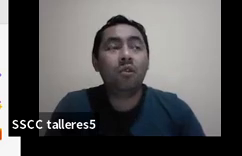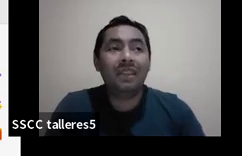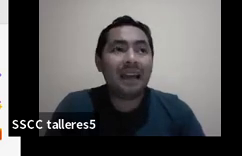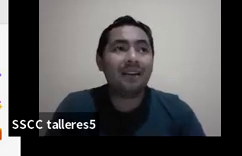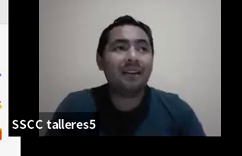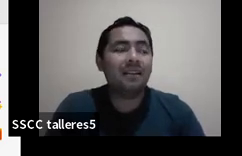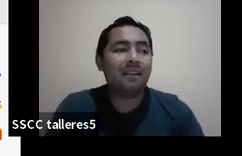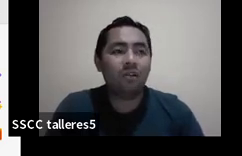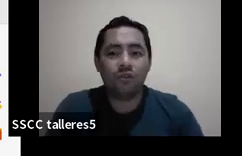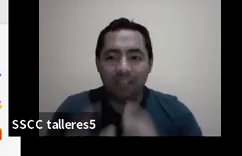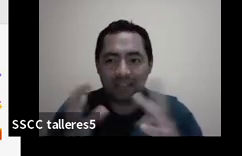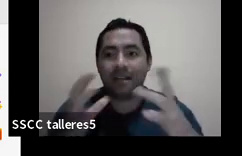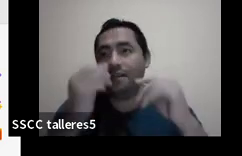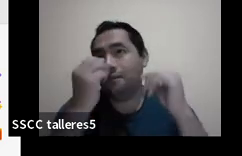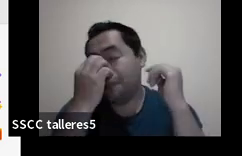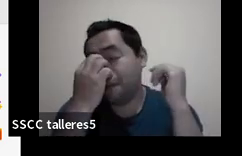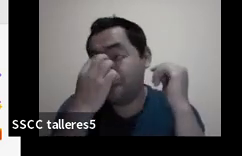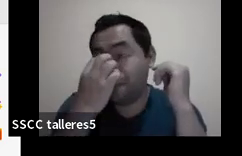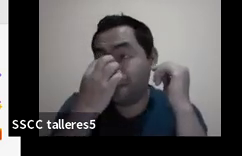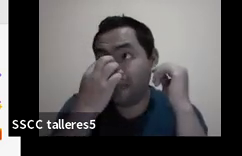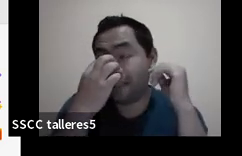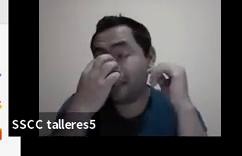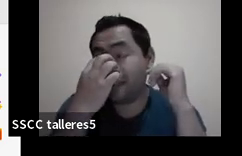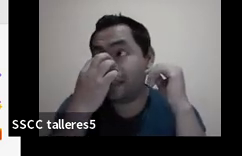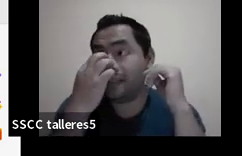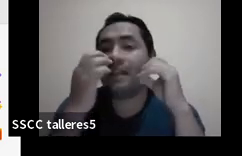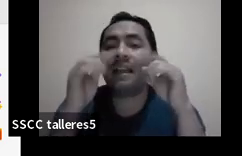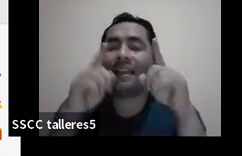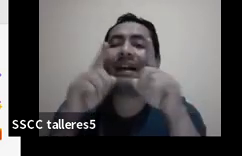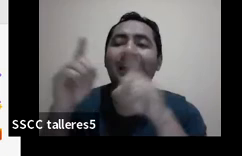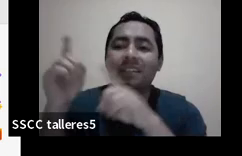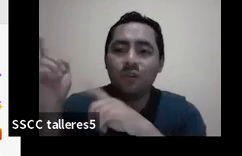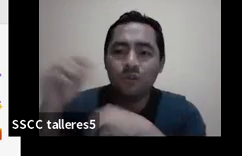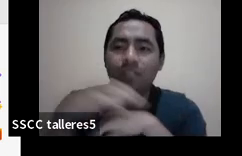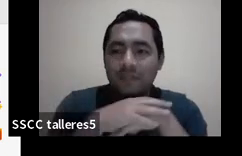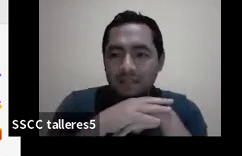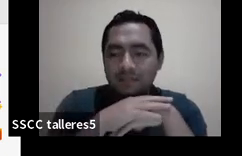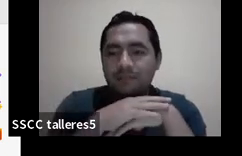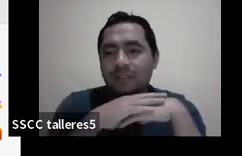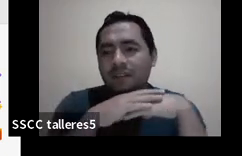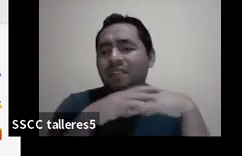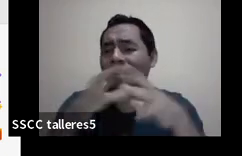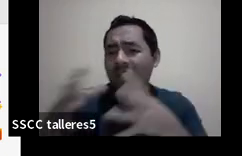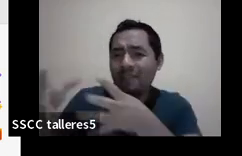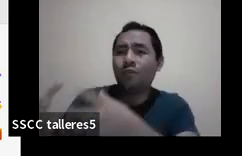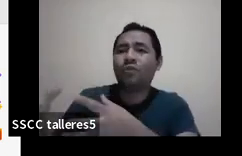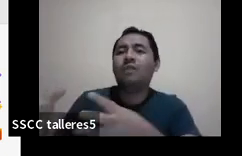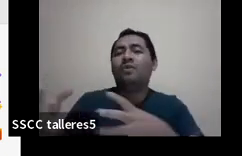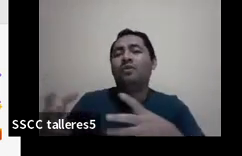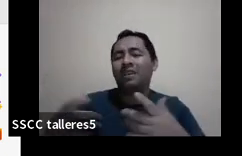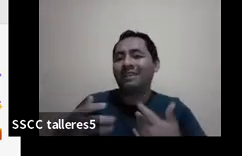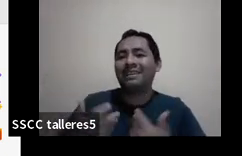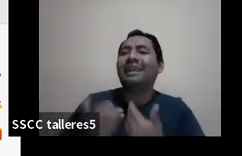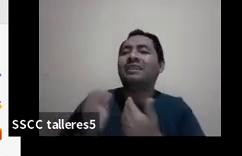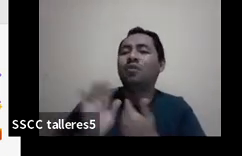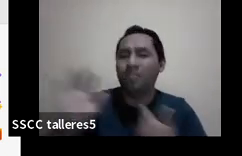ver, lo ideal, ¿ya? Es que haya exclusividad, ¿ya? El hecho de que sea